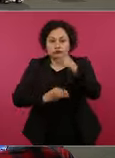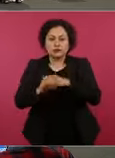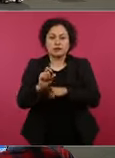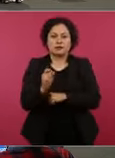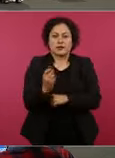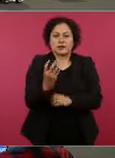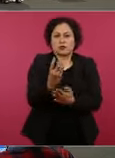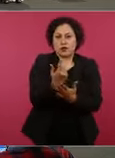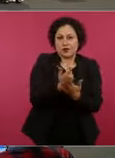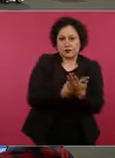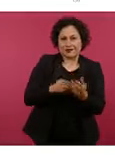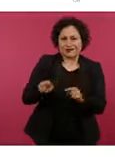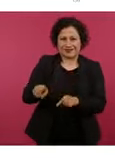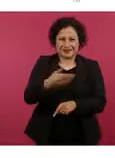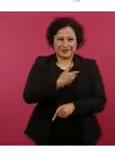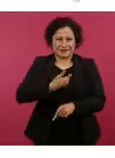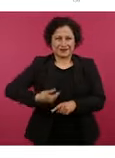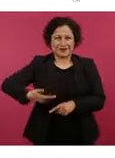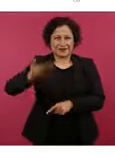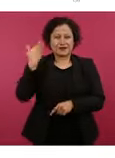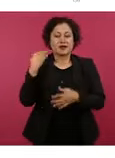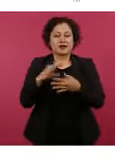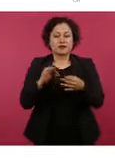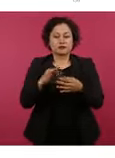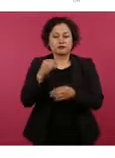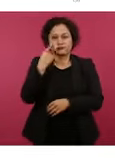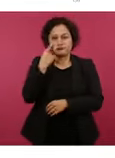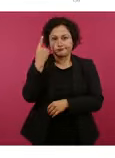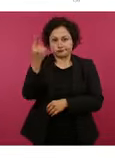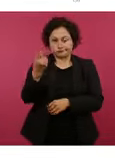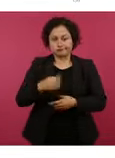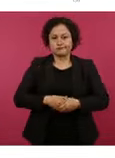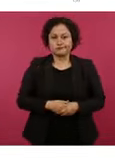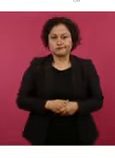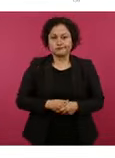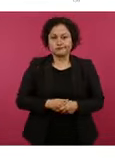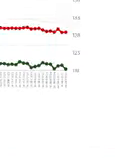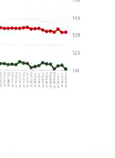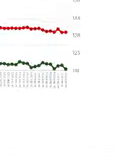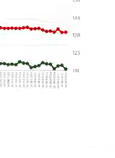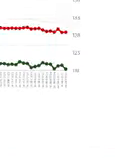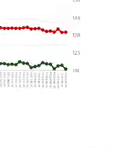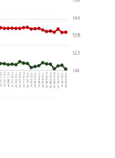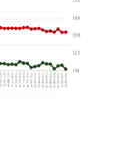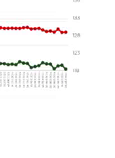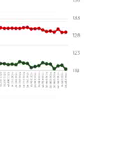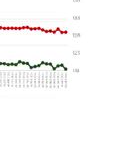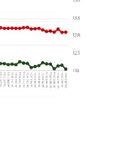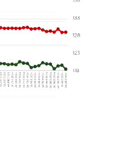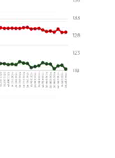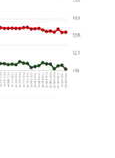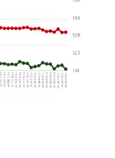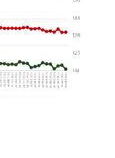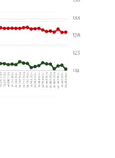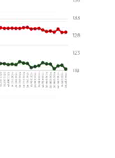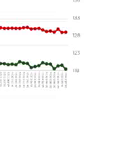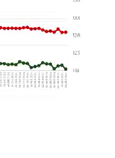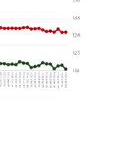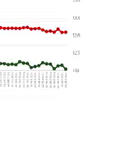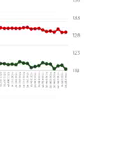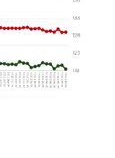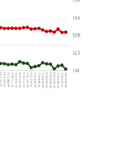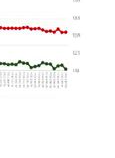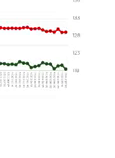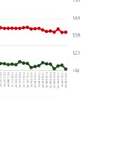presidente, y reiteramos nuevamente que, como lo podemos ver en la gráfica, después del arranque del año, como es un proceso